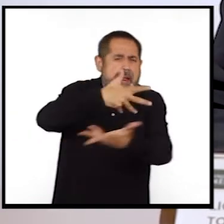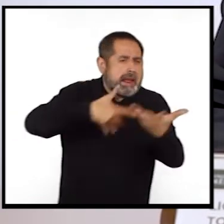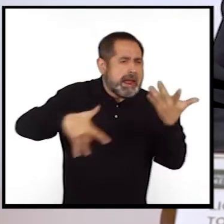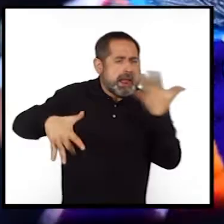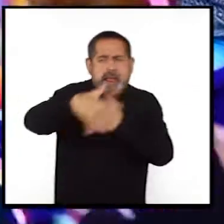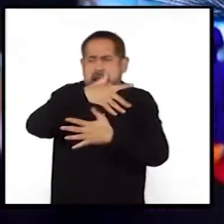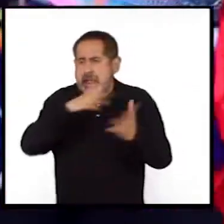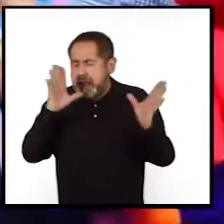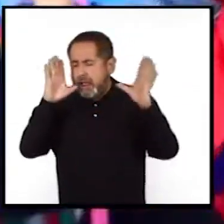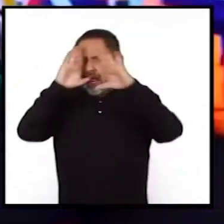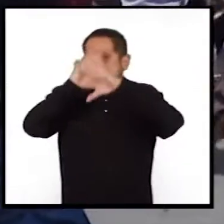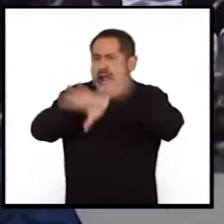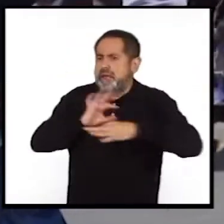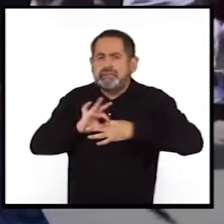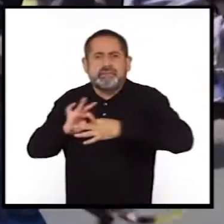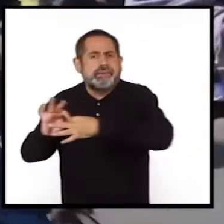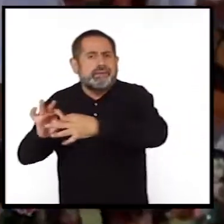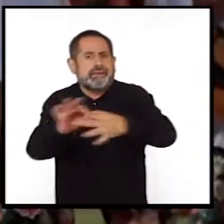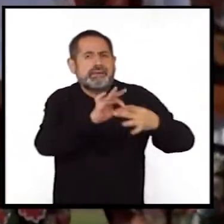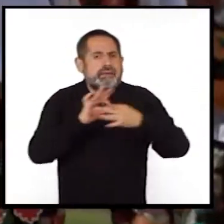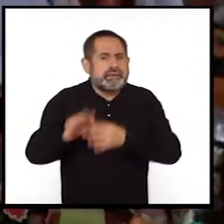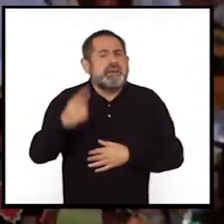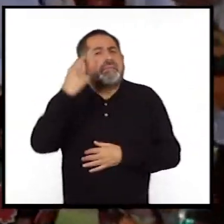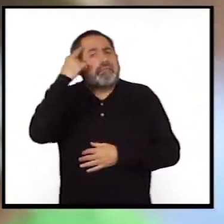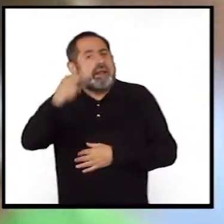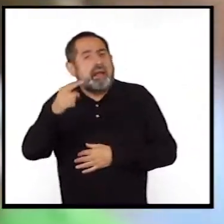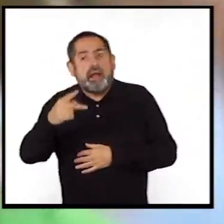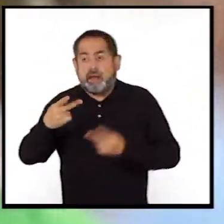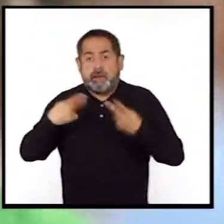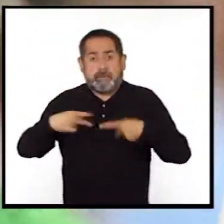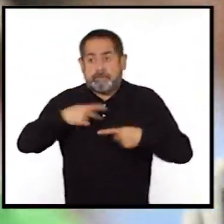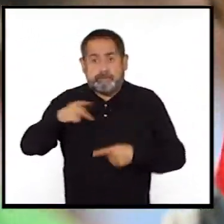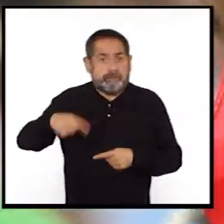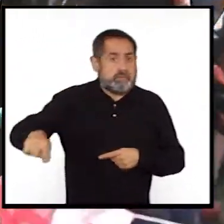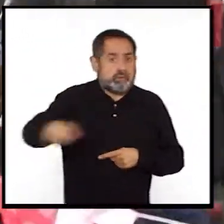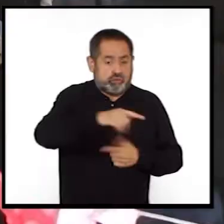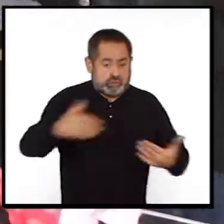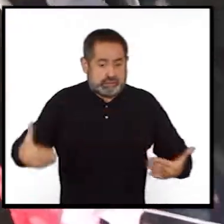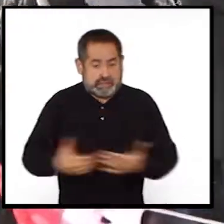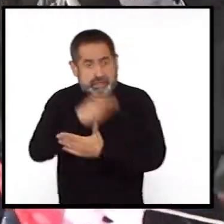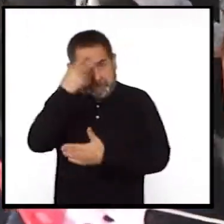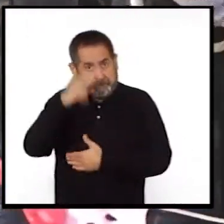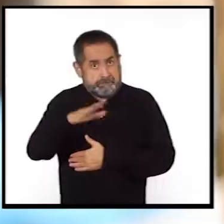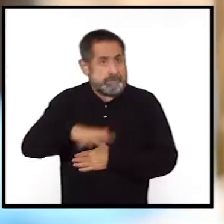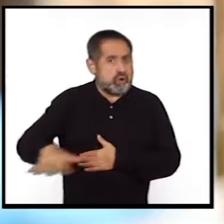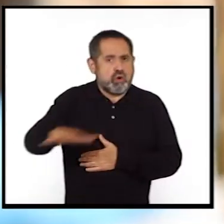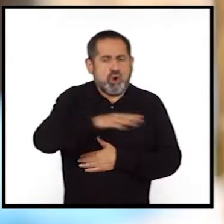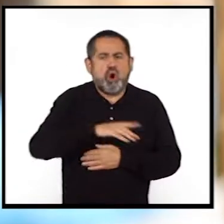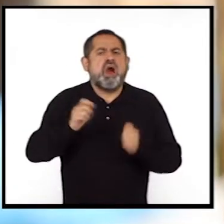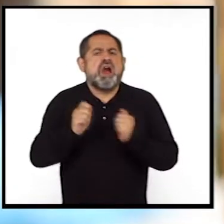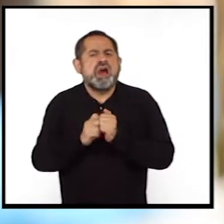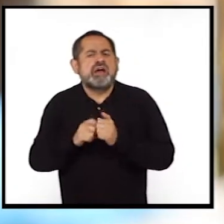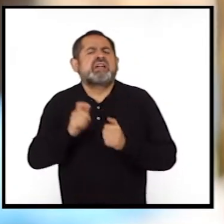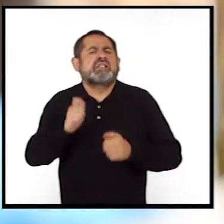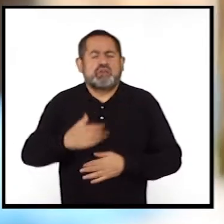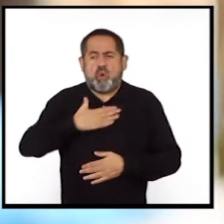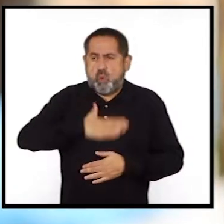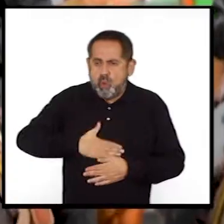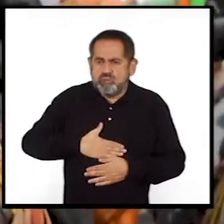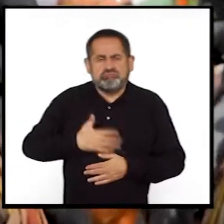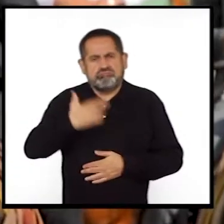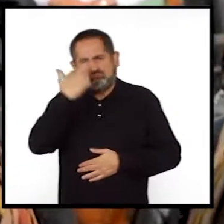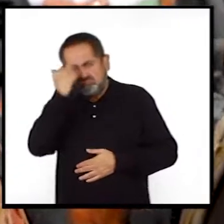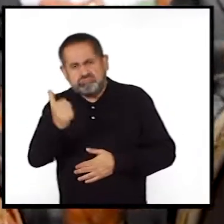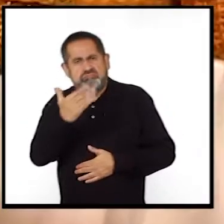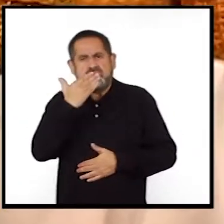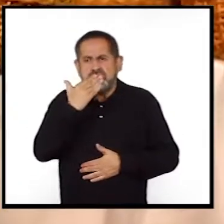social que permita a los habitantes de nuestro país ser partícipes de una manera